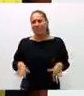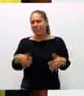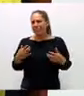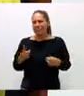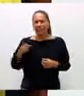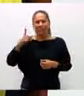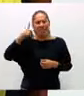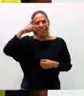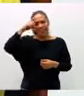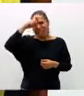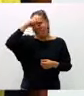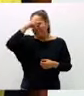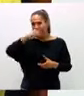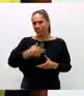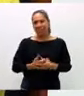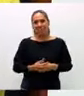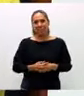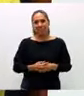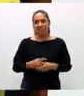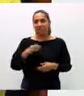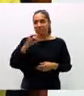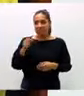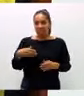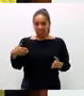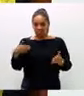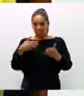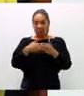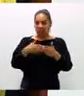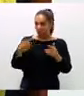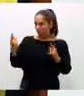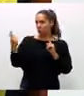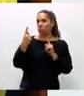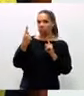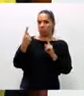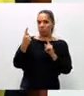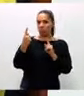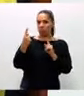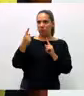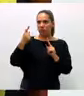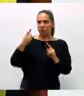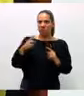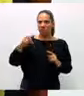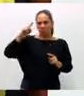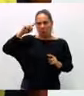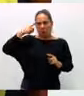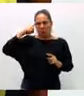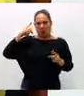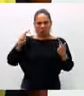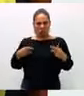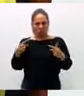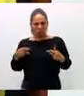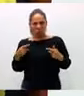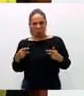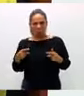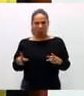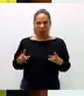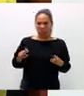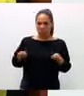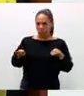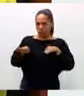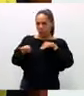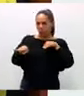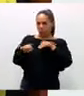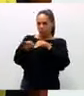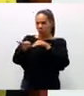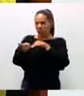no sabes si te vas a enfrentar con una persona violenta que se desesperó porque te metiste un poquito mal y no sabes si te